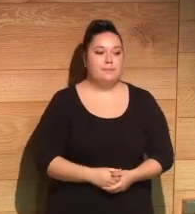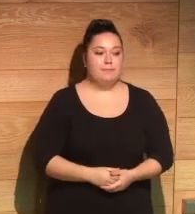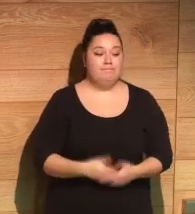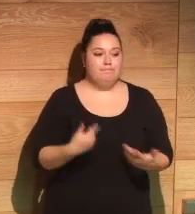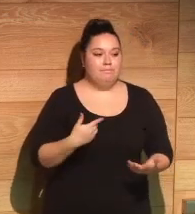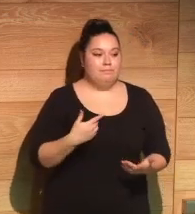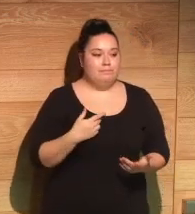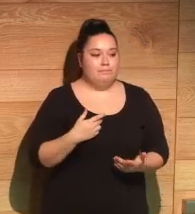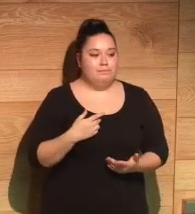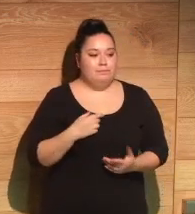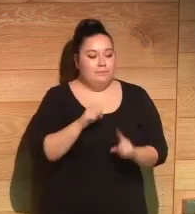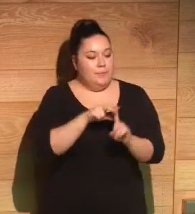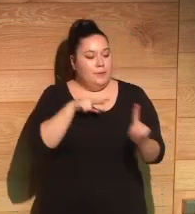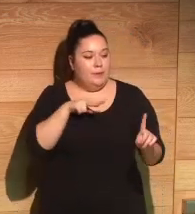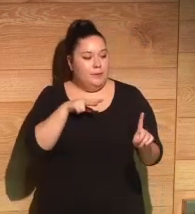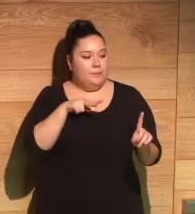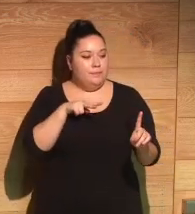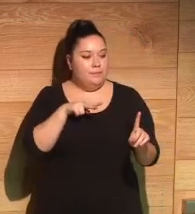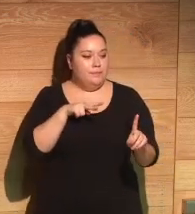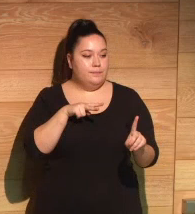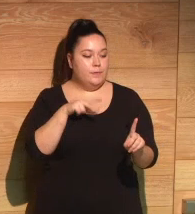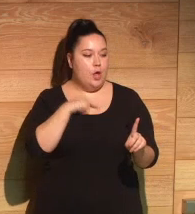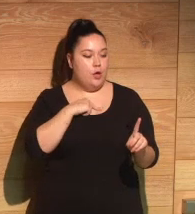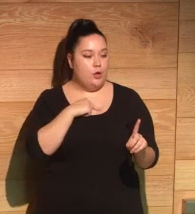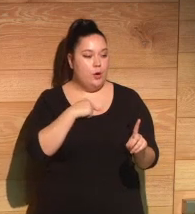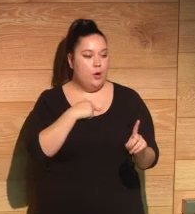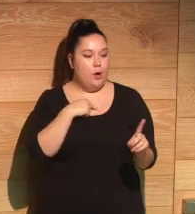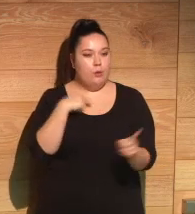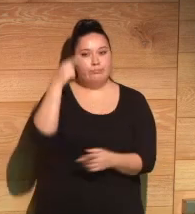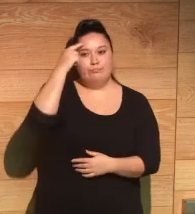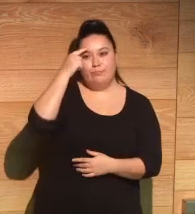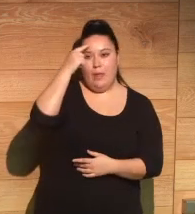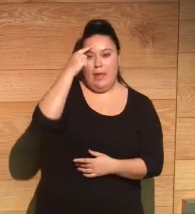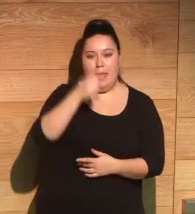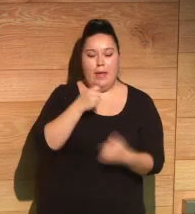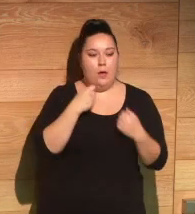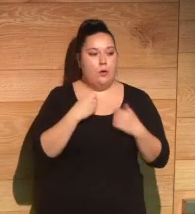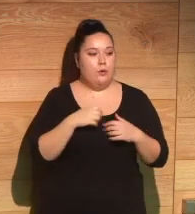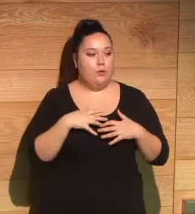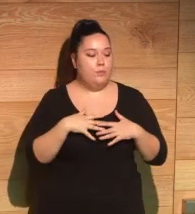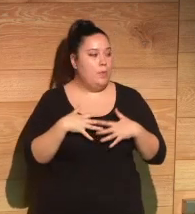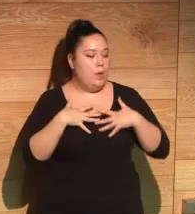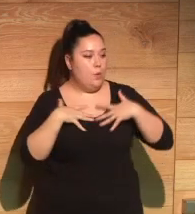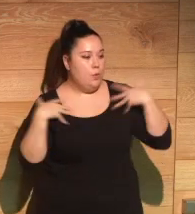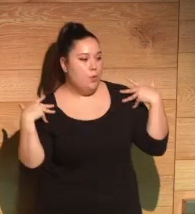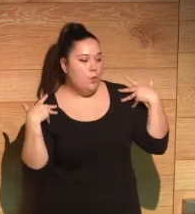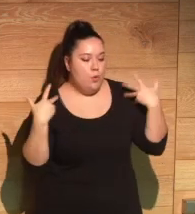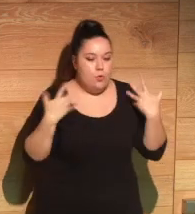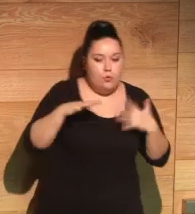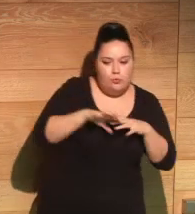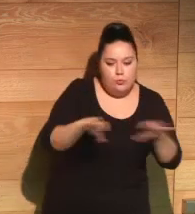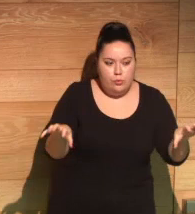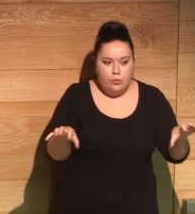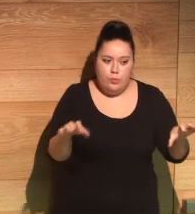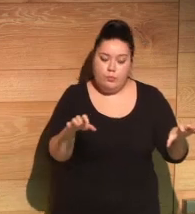Bueno, mi posición, tengo que decir que tengo la mente y las emociones partidas, porque por un lado